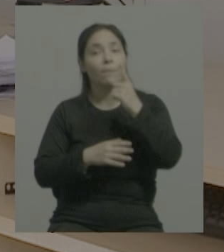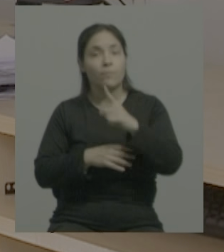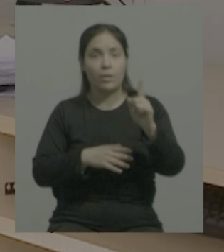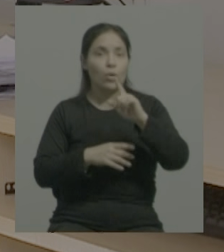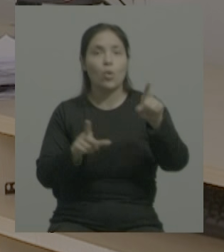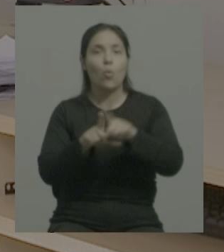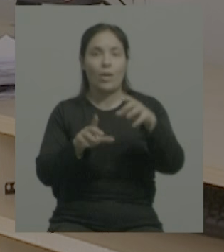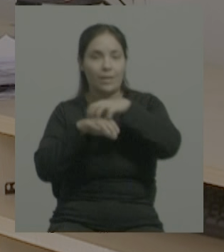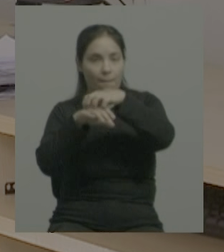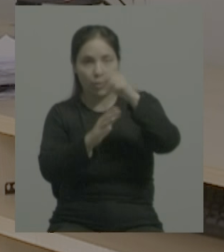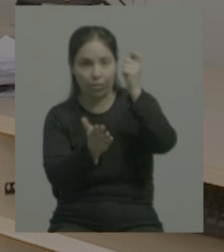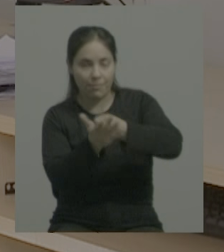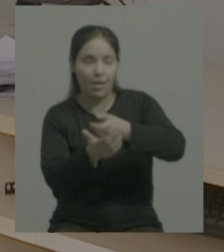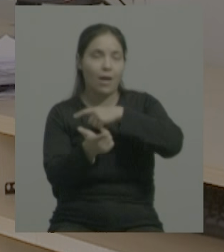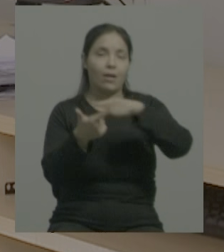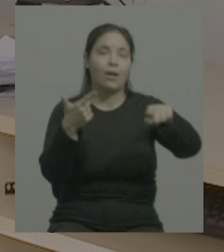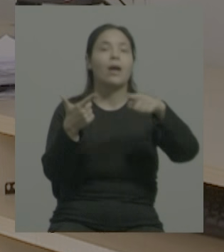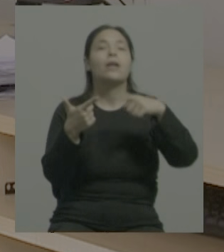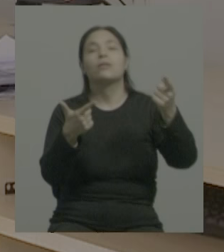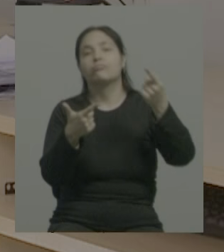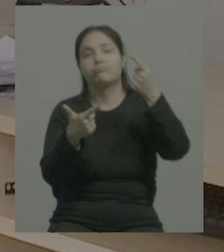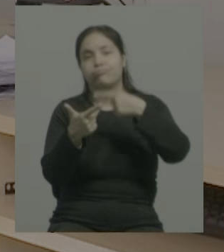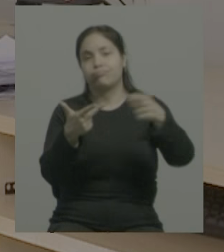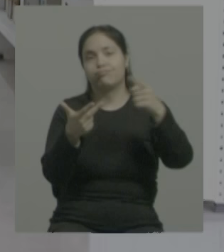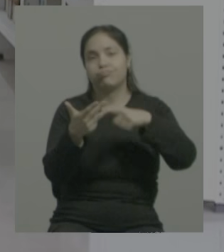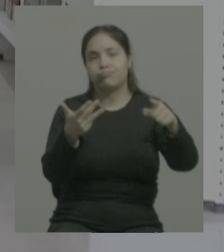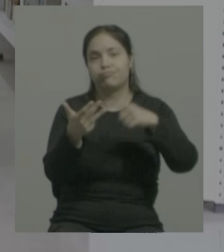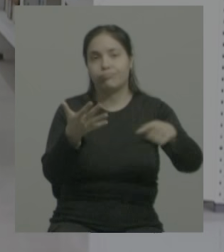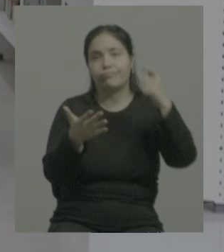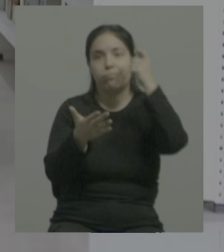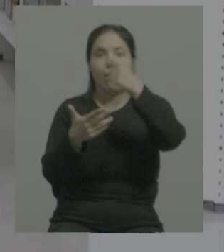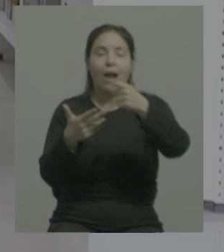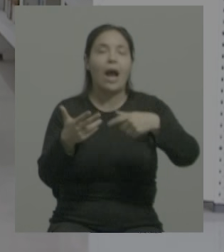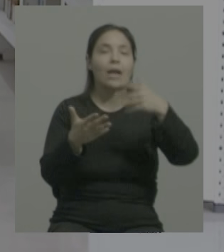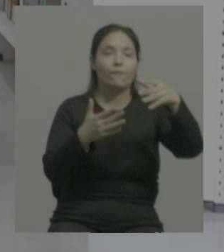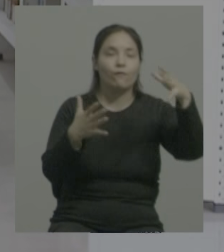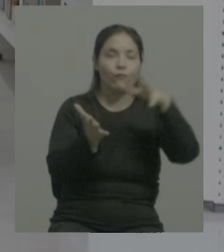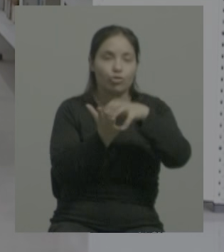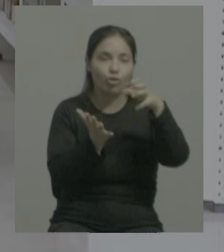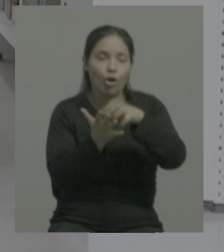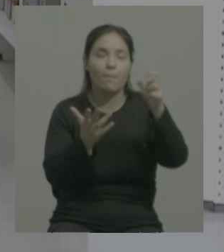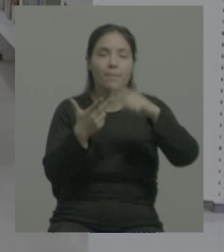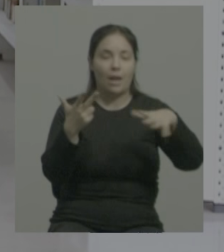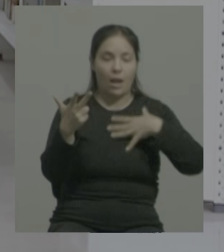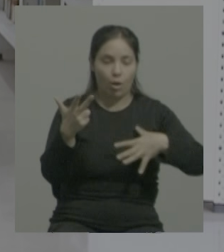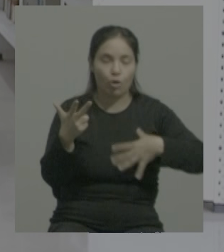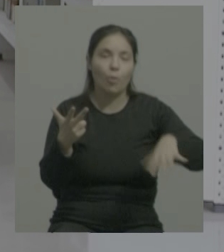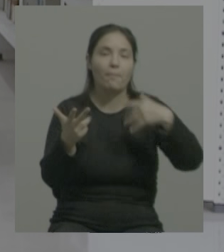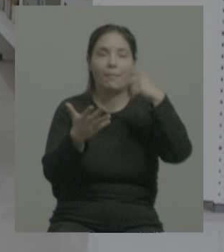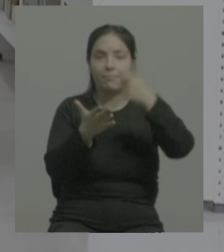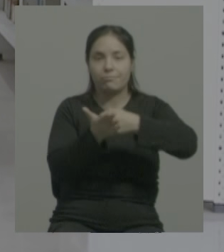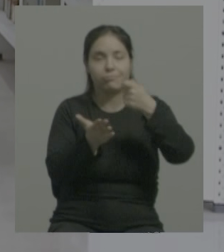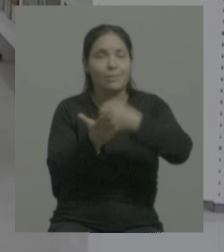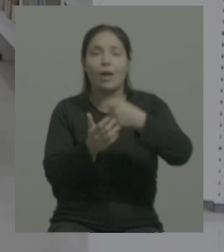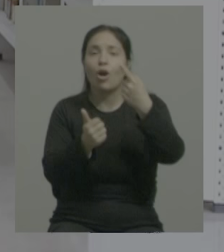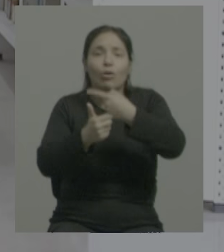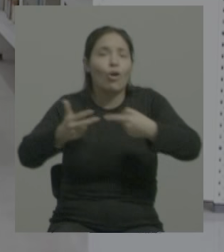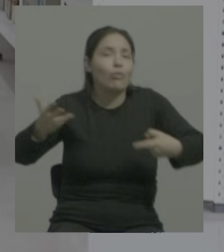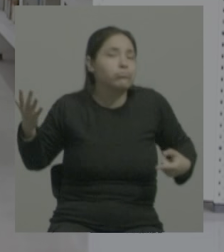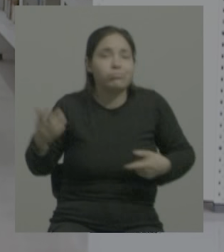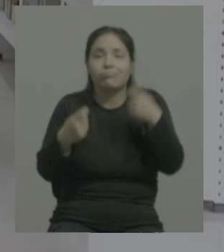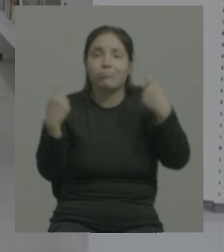pagar el transporte, sí tengo que pagar... El costo de llegar a esa universidad pública, ¿no? El pagar los apuntes, pagar la ropa, como decía la Mer recién, o sea, es todo un costo que